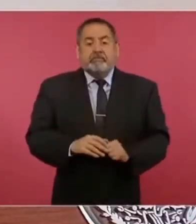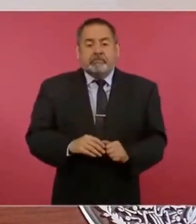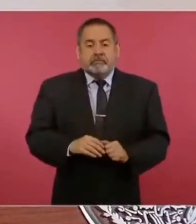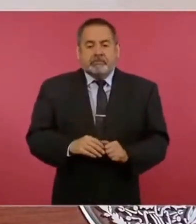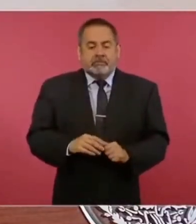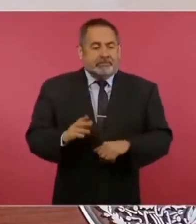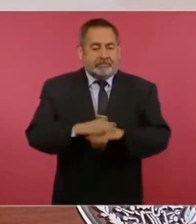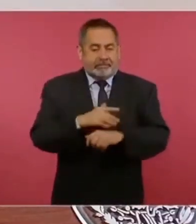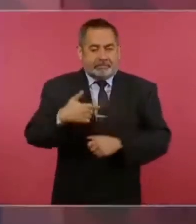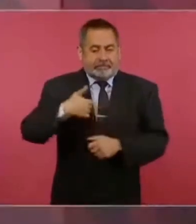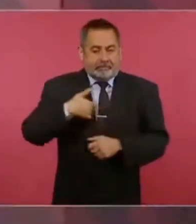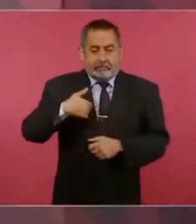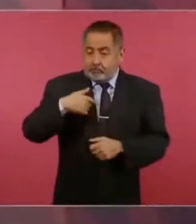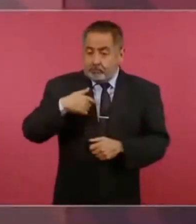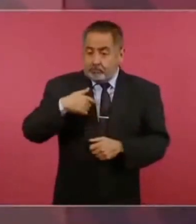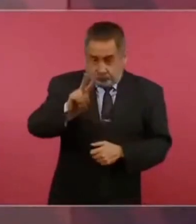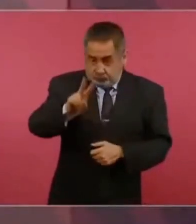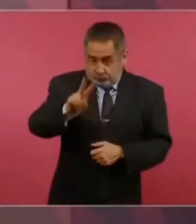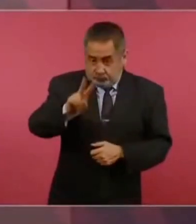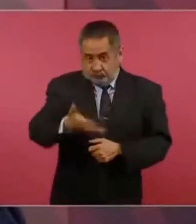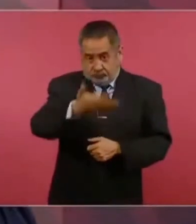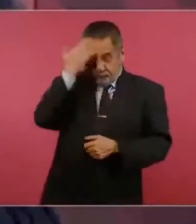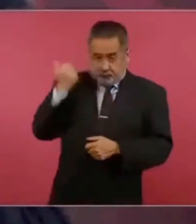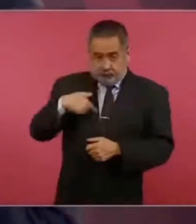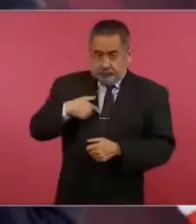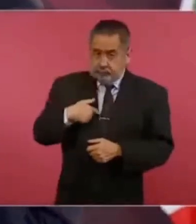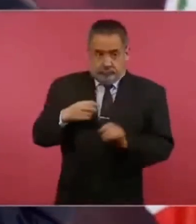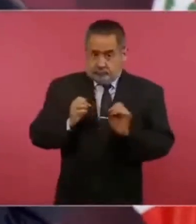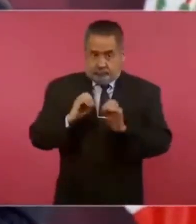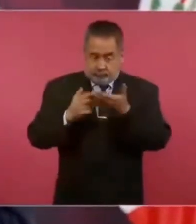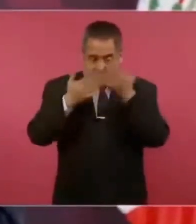Porque yo no lo sabía.